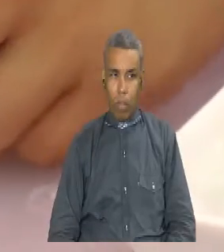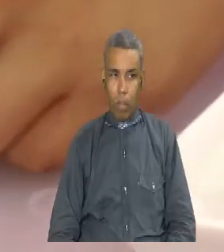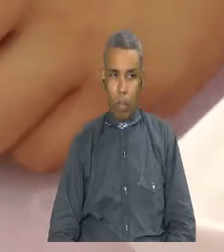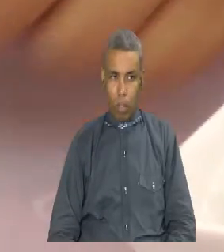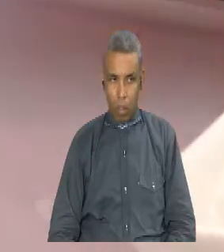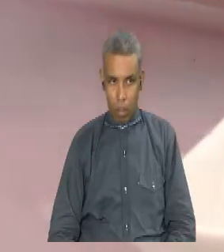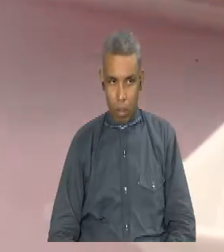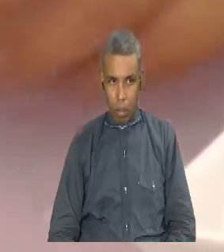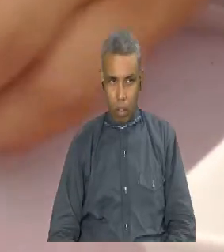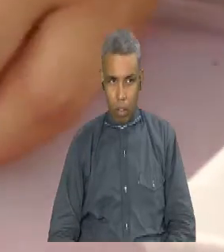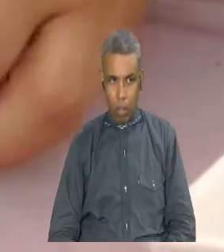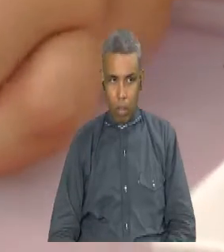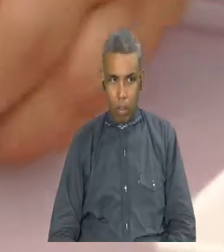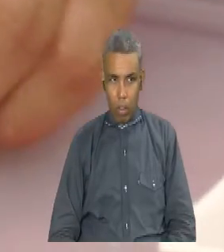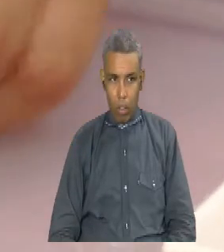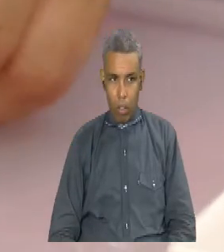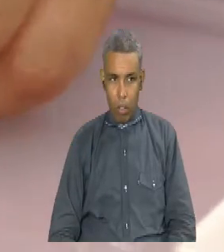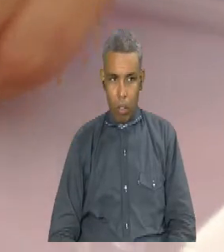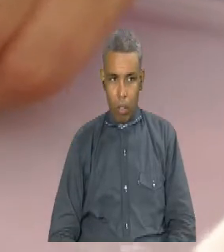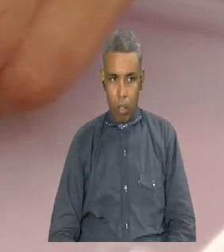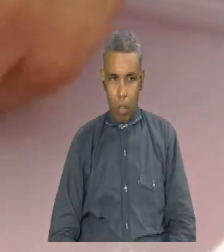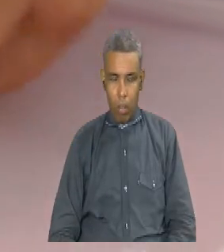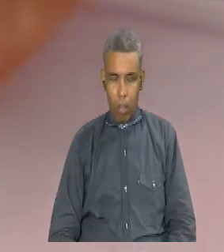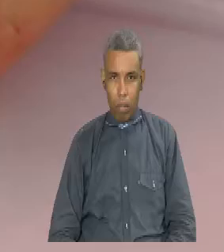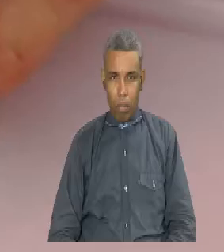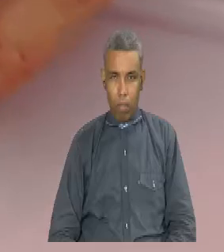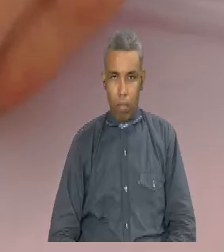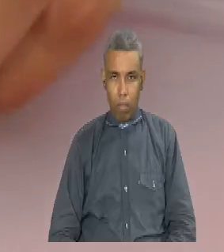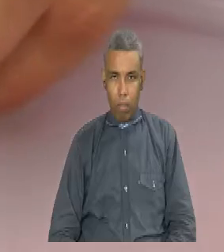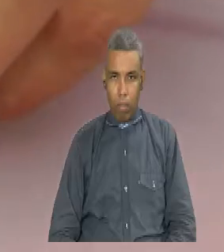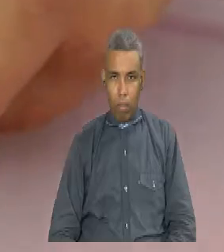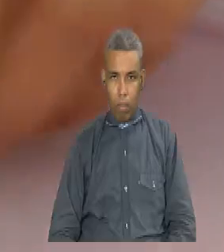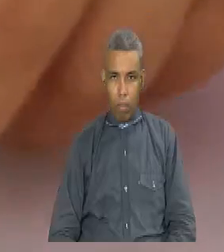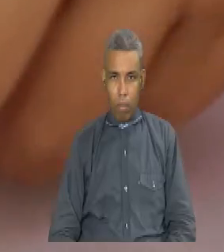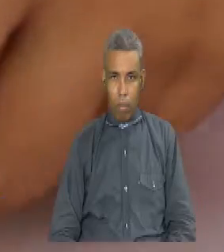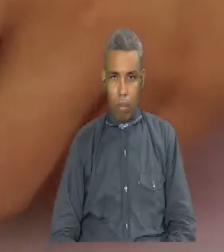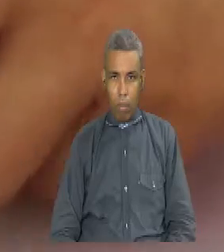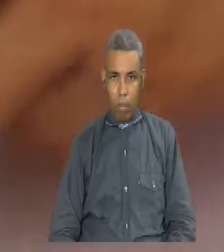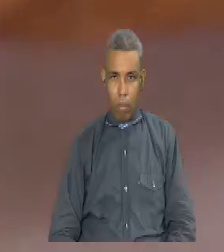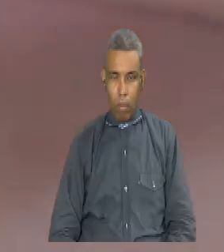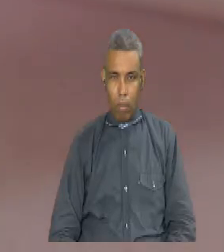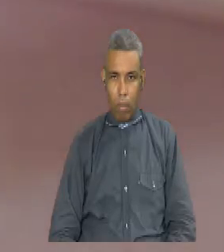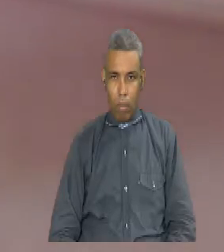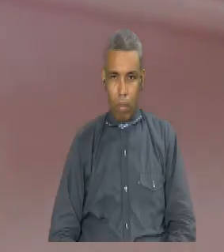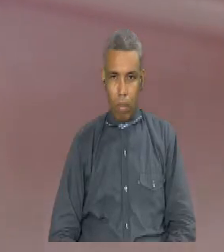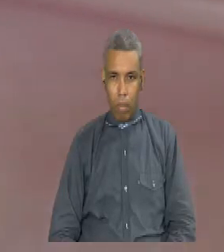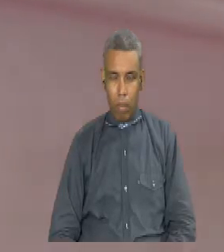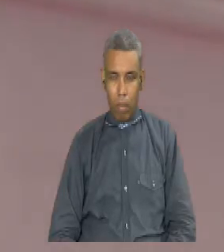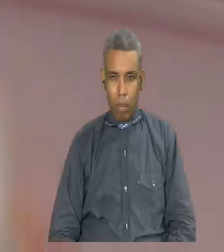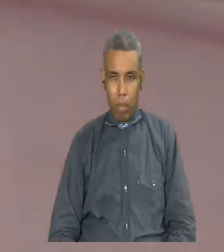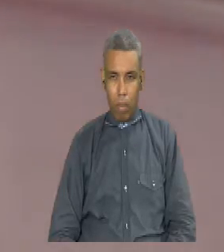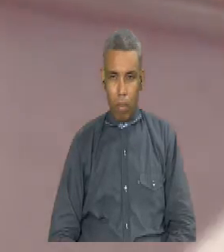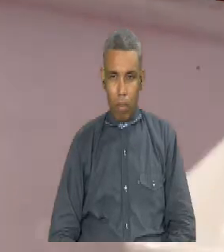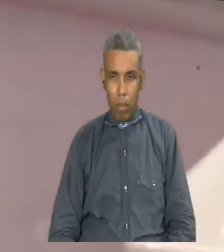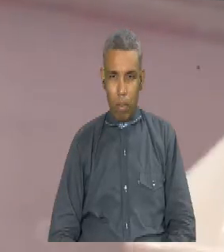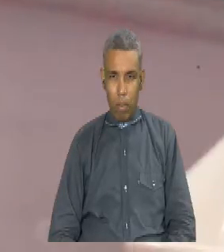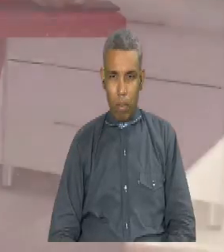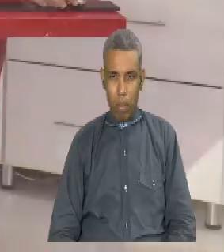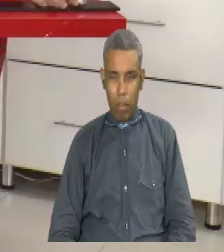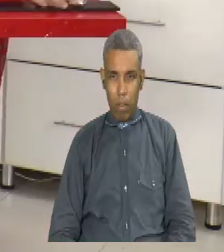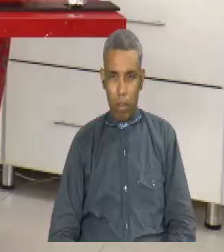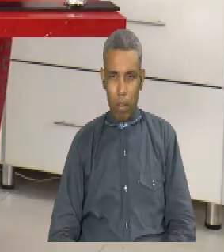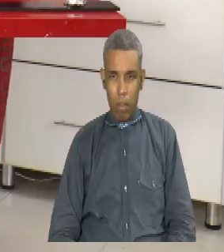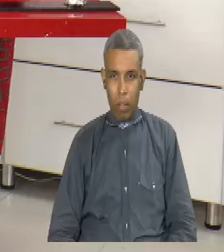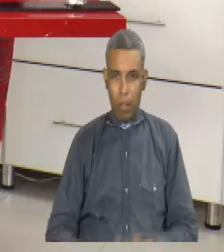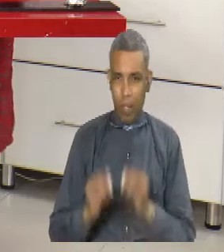La idea es que quedan así. Voy a dejar esas otro poquito. Esta es una de las segundas, de